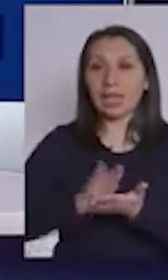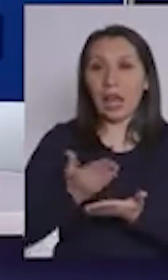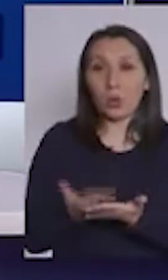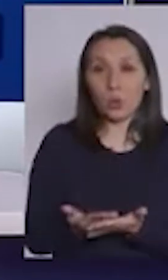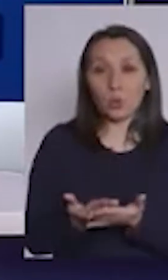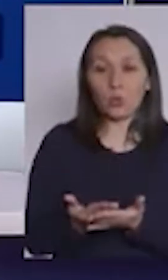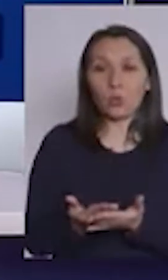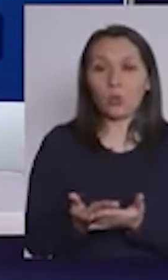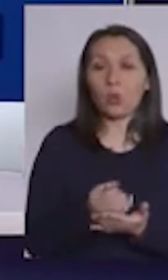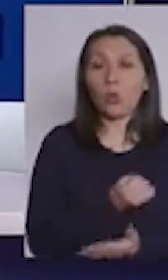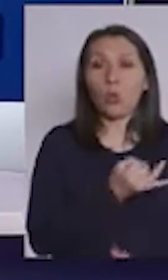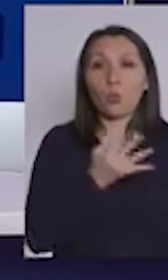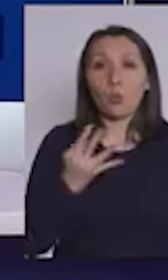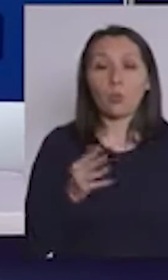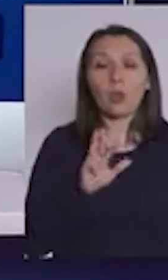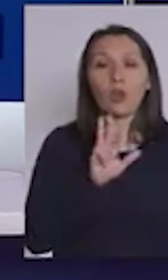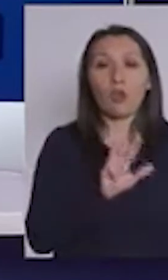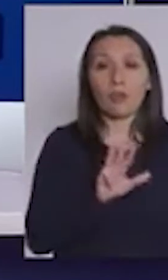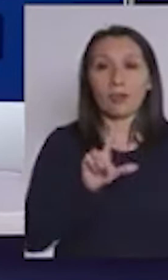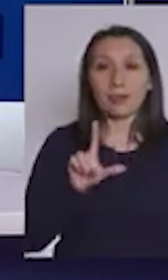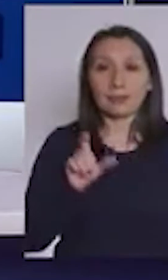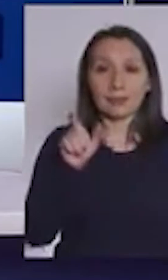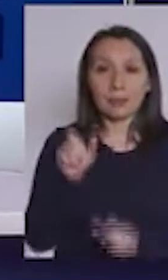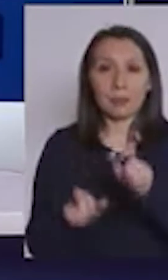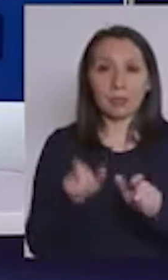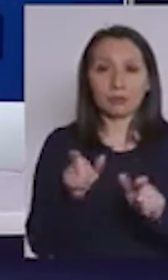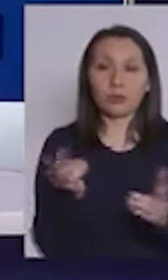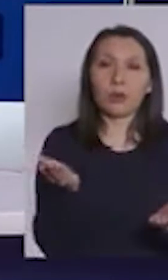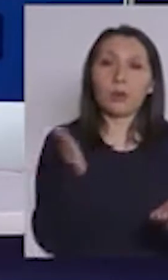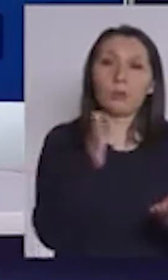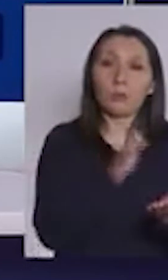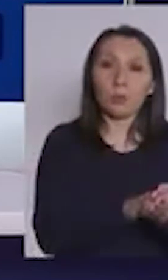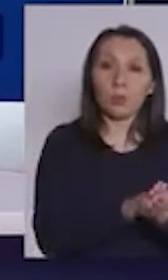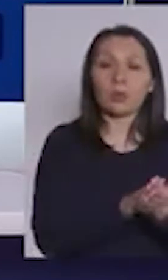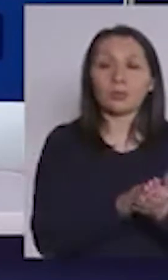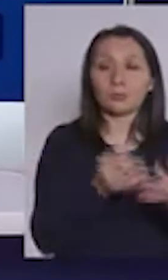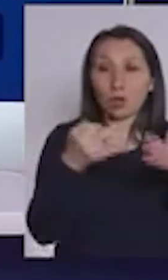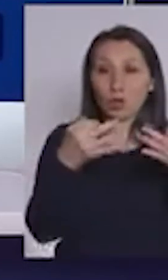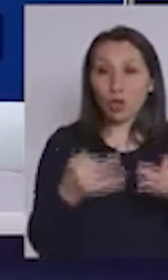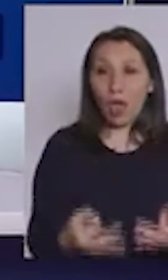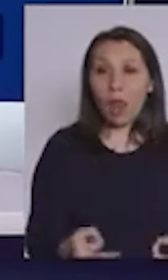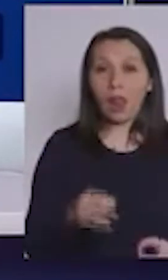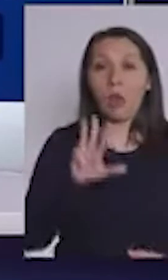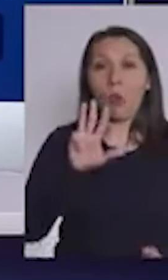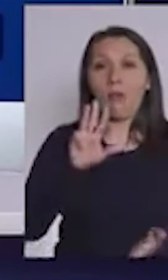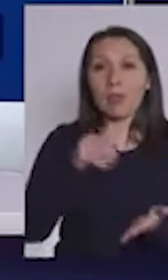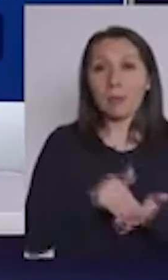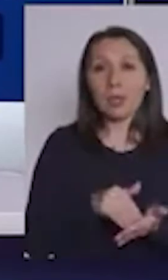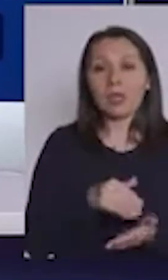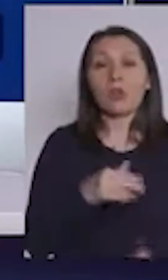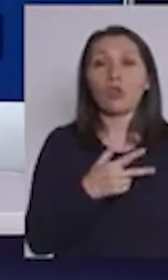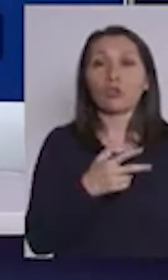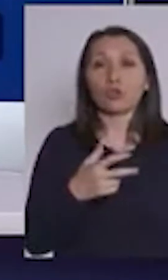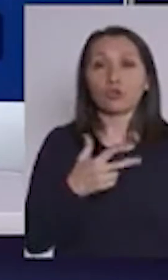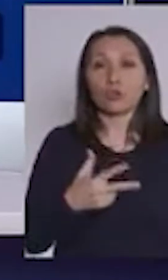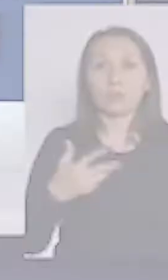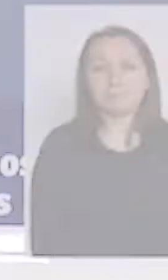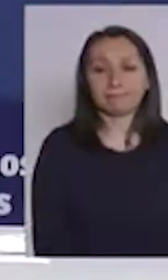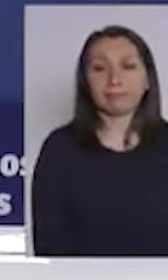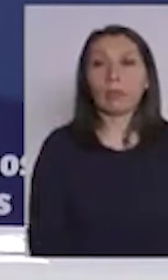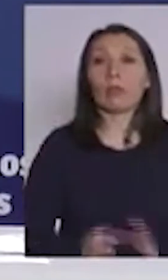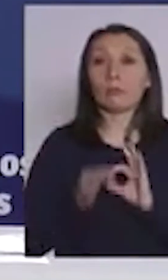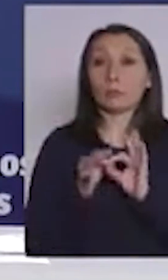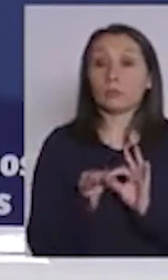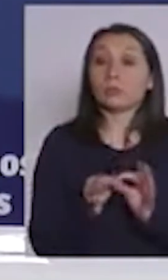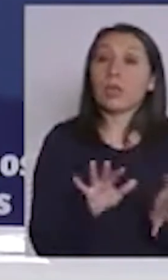la cifra de 97 personas totalizando nueve mil 889 en el país